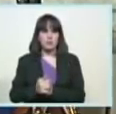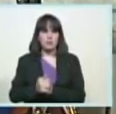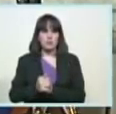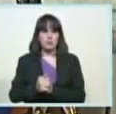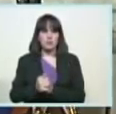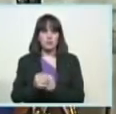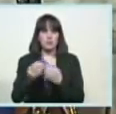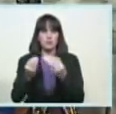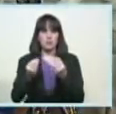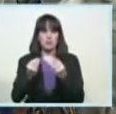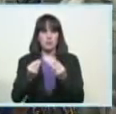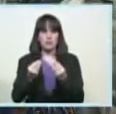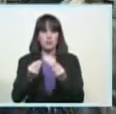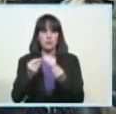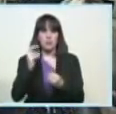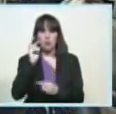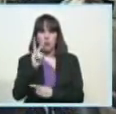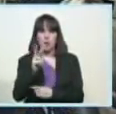economía